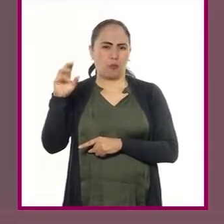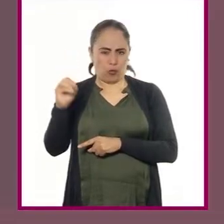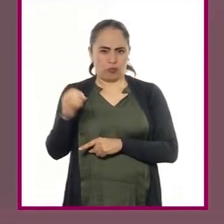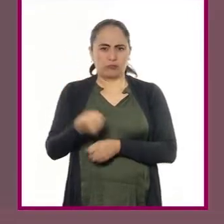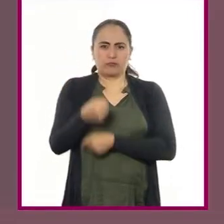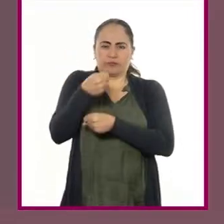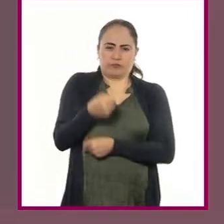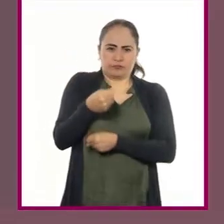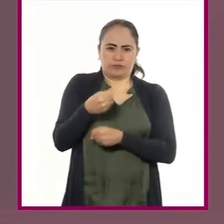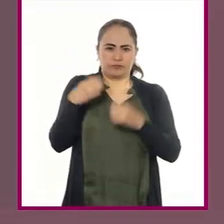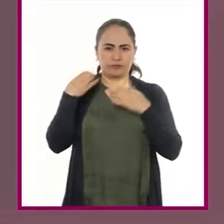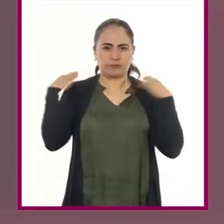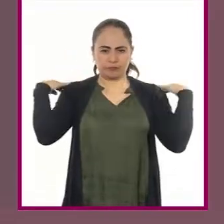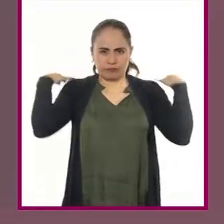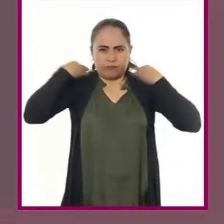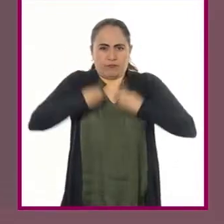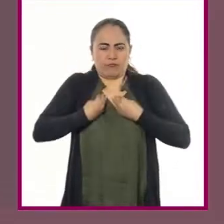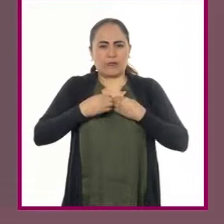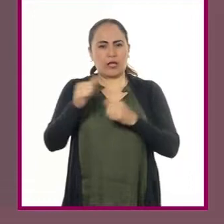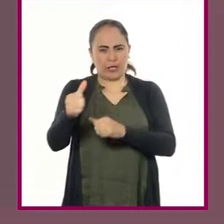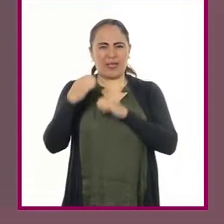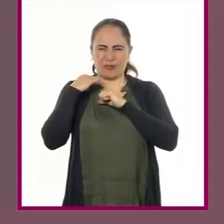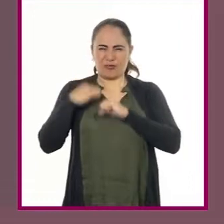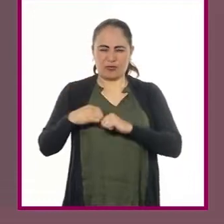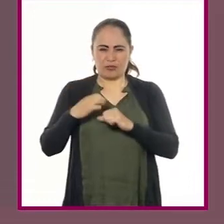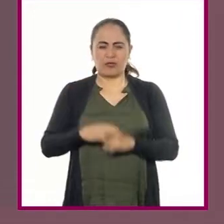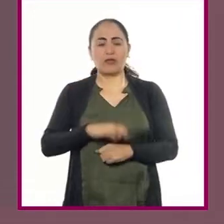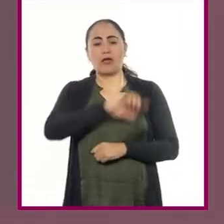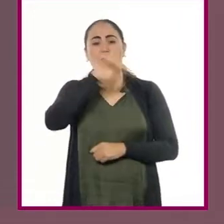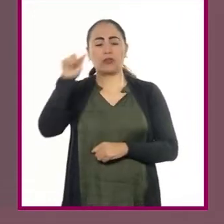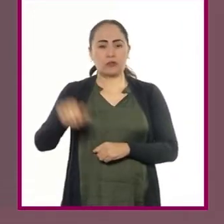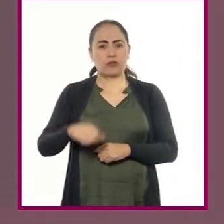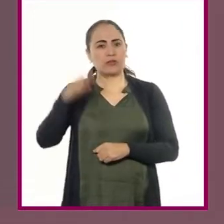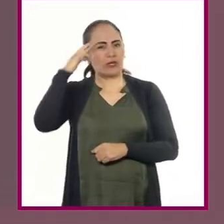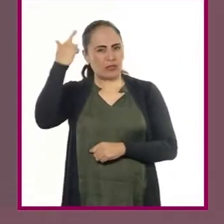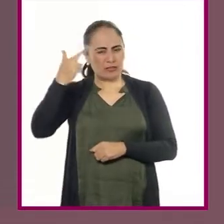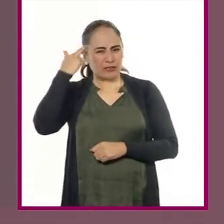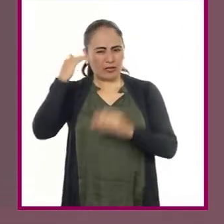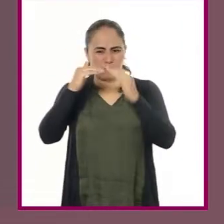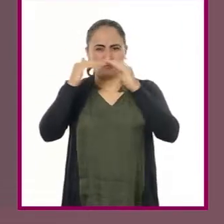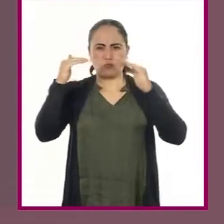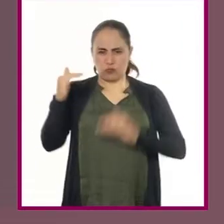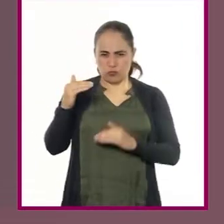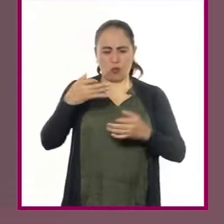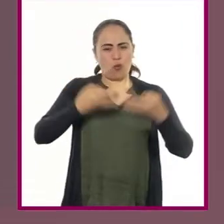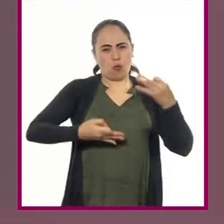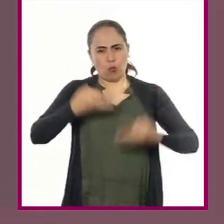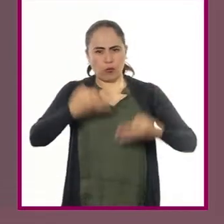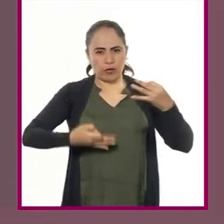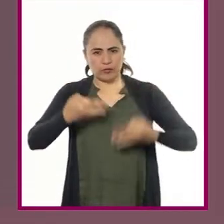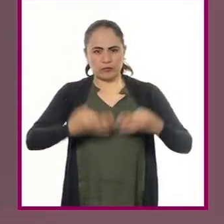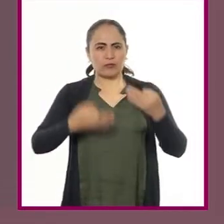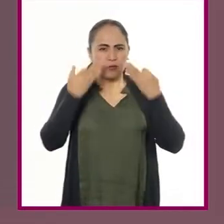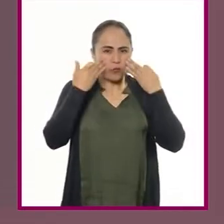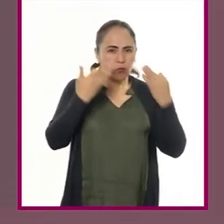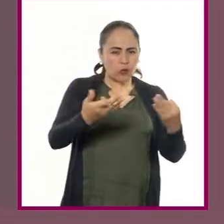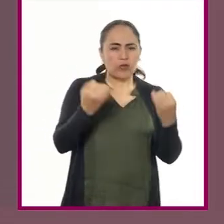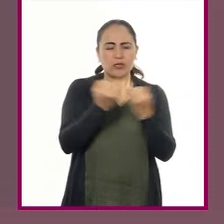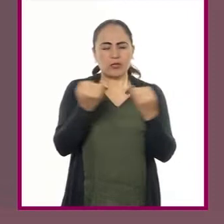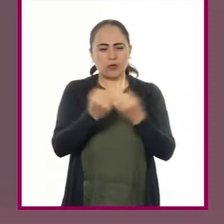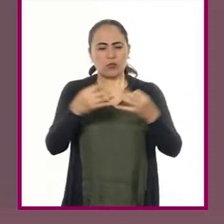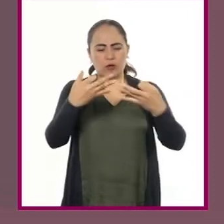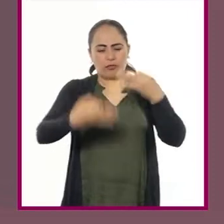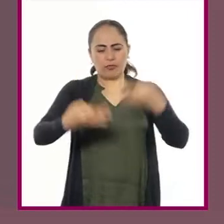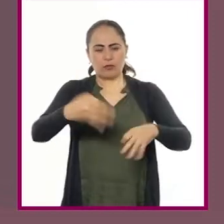de su autoridad, y cerrando la procesión el virrey, los oidores y jueces, así como los miembros del tribunal,